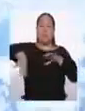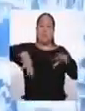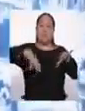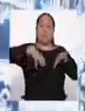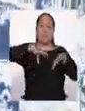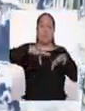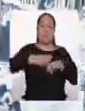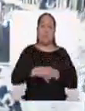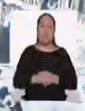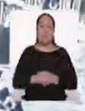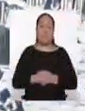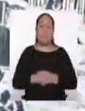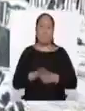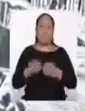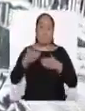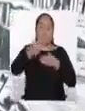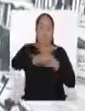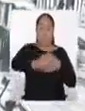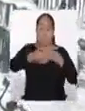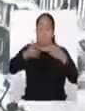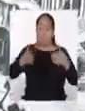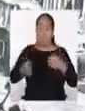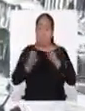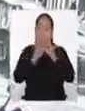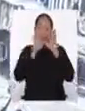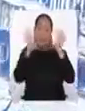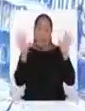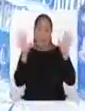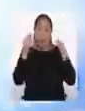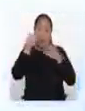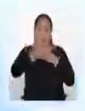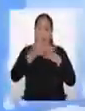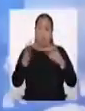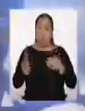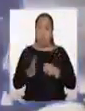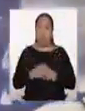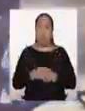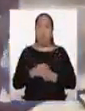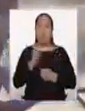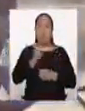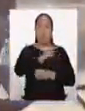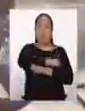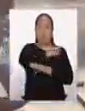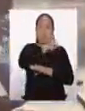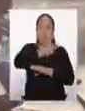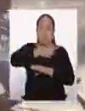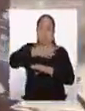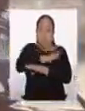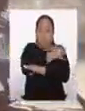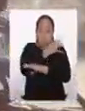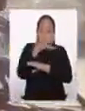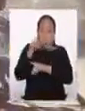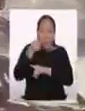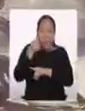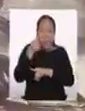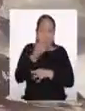Amazonía. Como no había fronteras claramente delimitadas por el mismo hecho de que fue un territorio